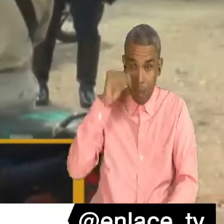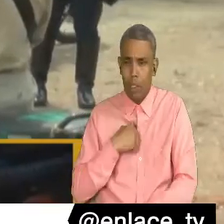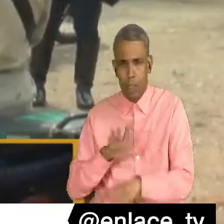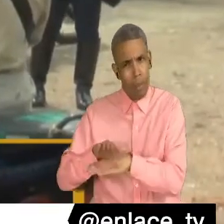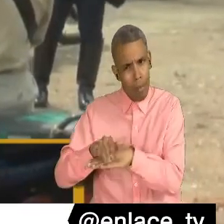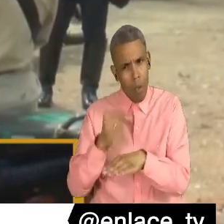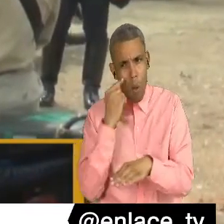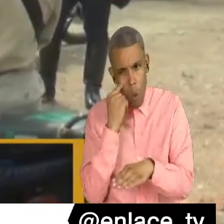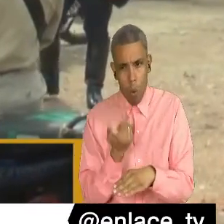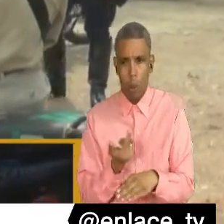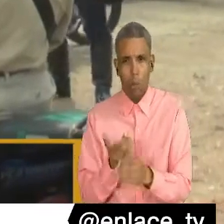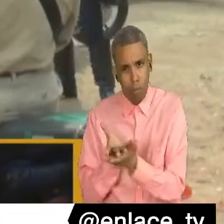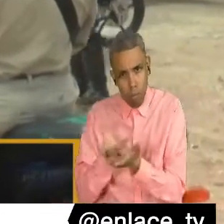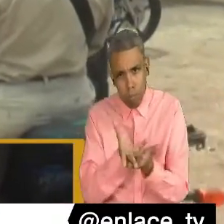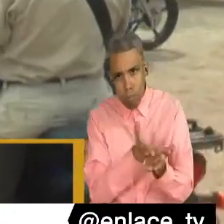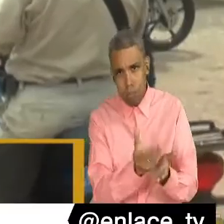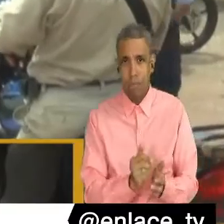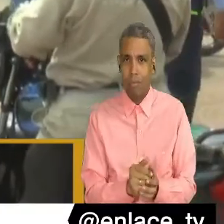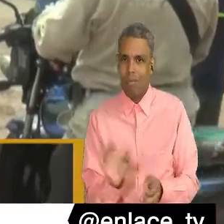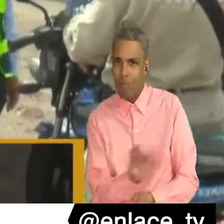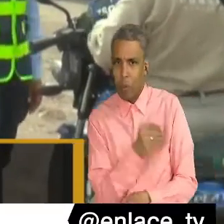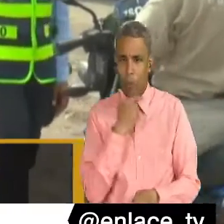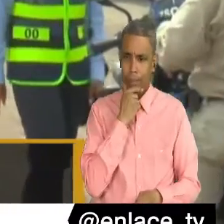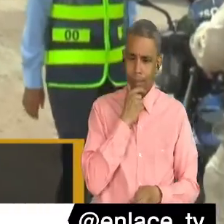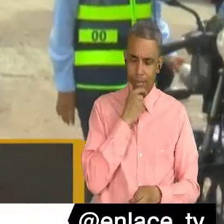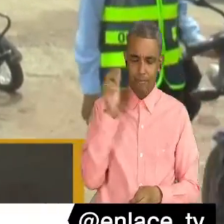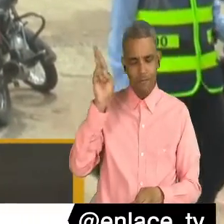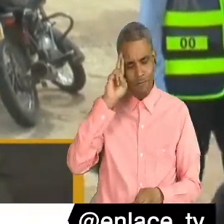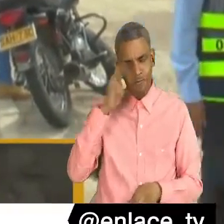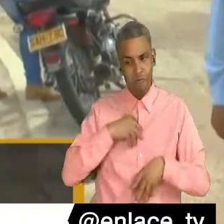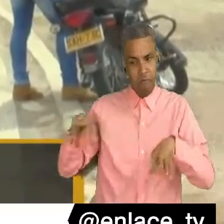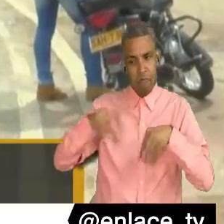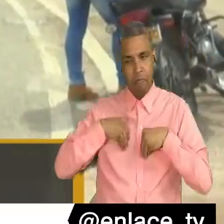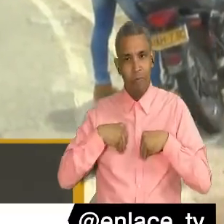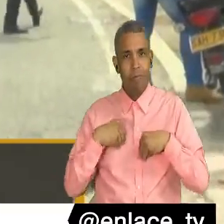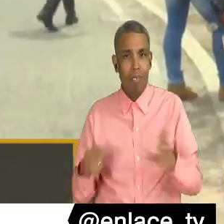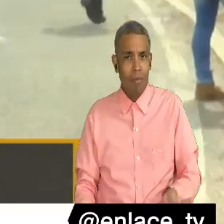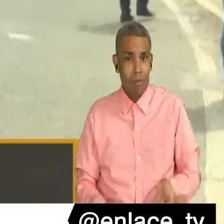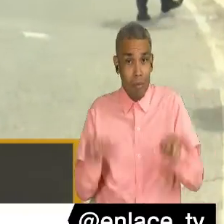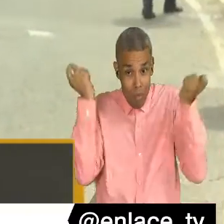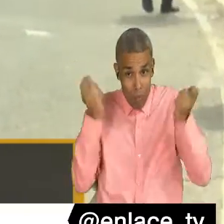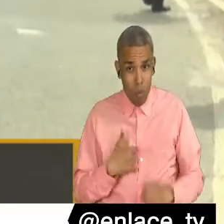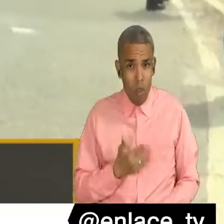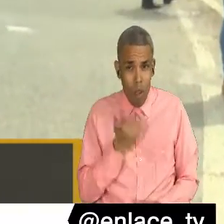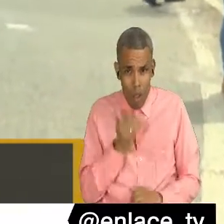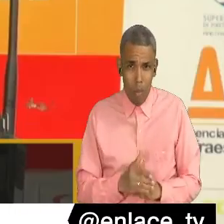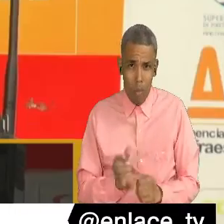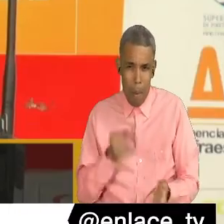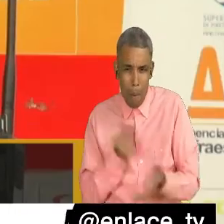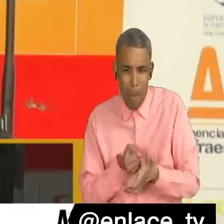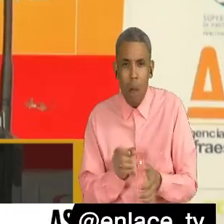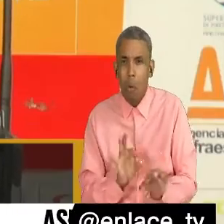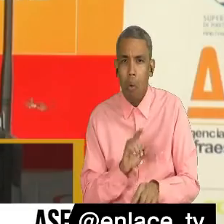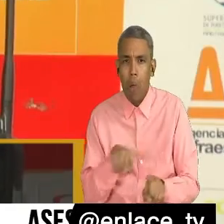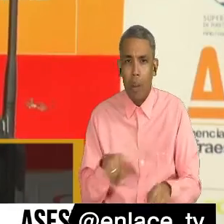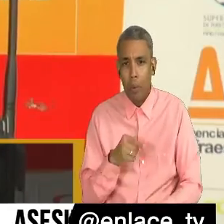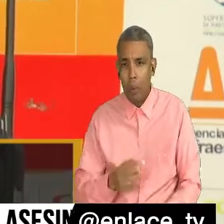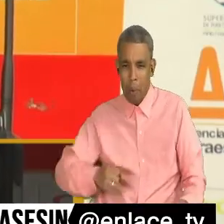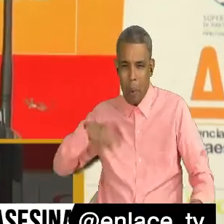las familias barranqueñas, y especialmente en aquellos accidentes de tránsito donde queden personas discapacitadas,